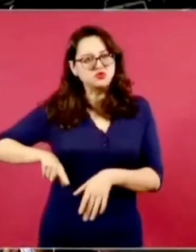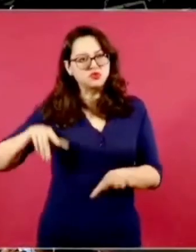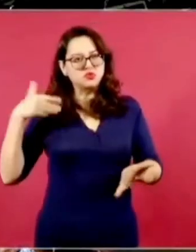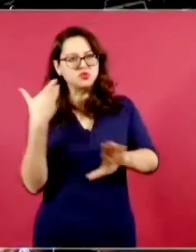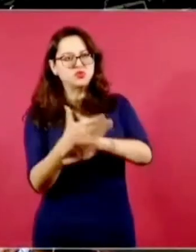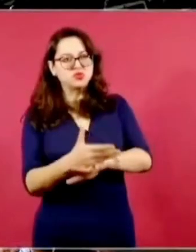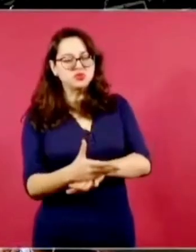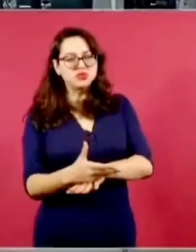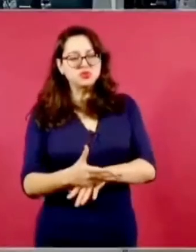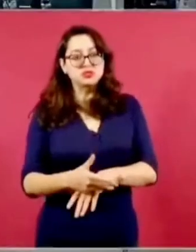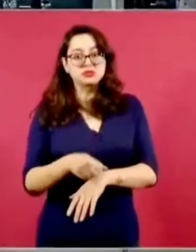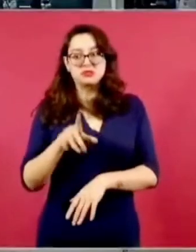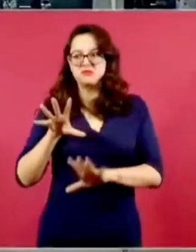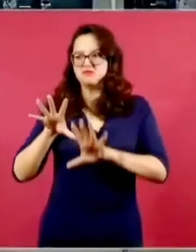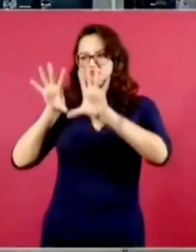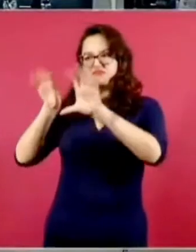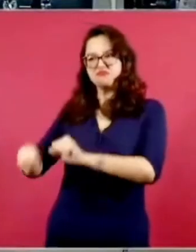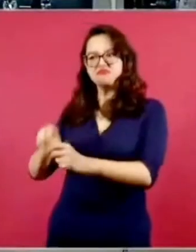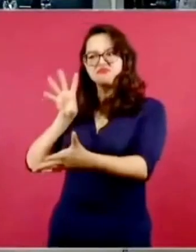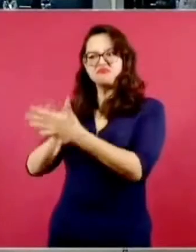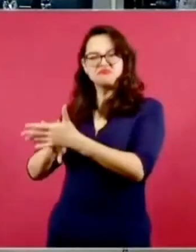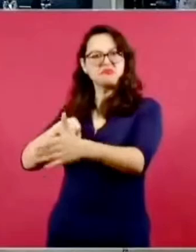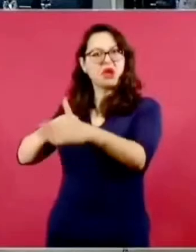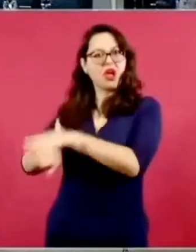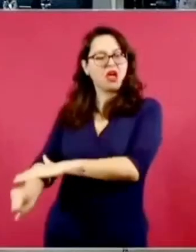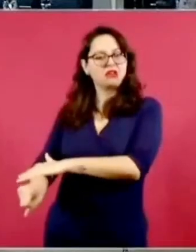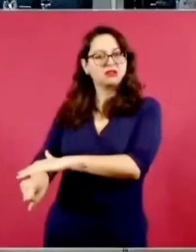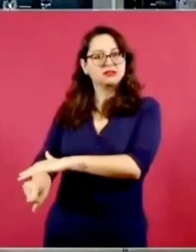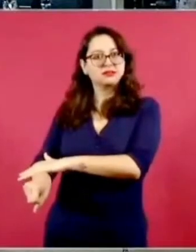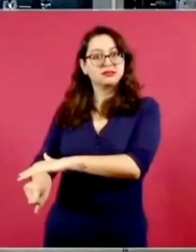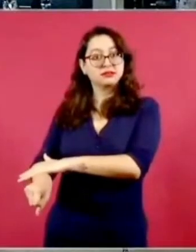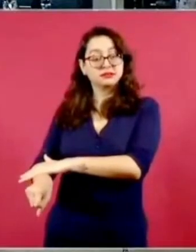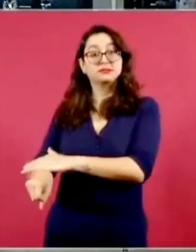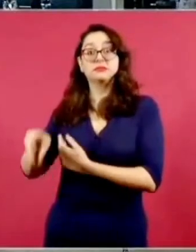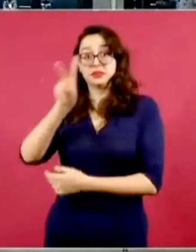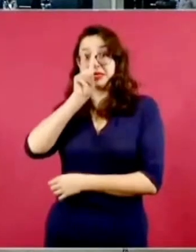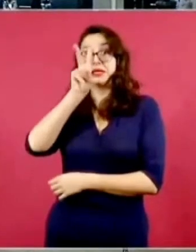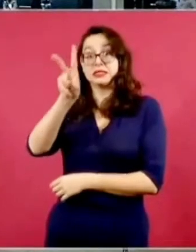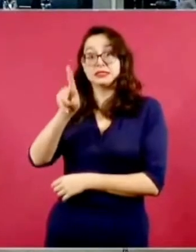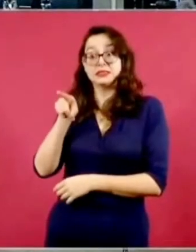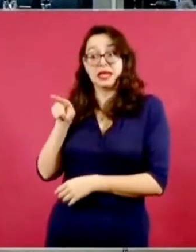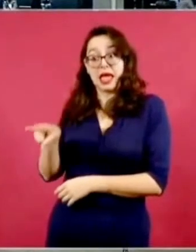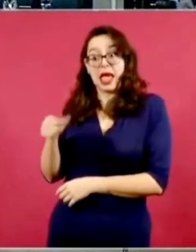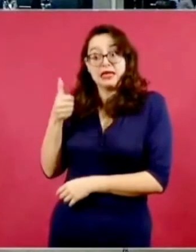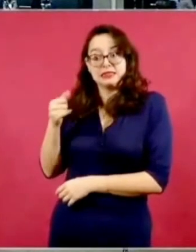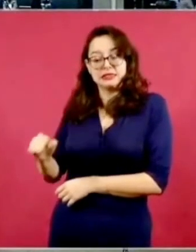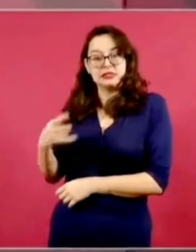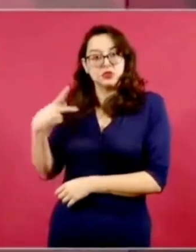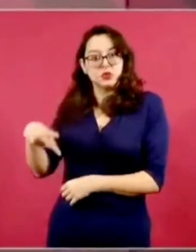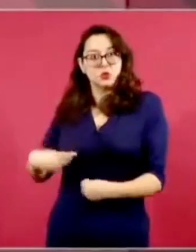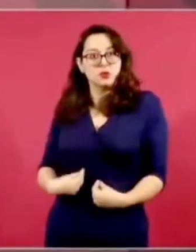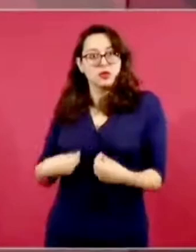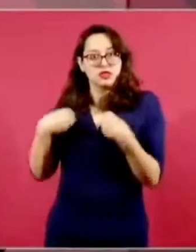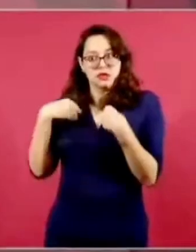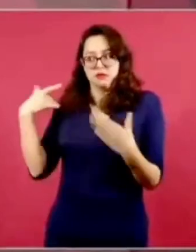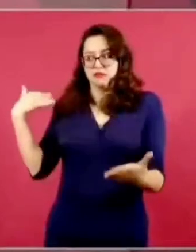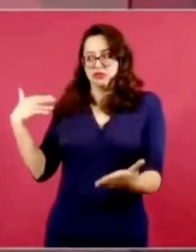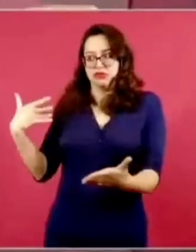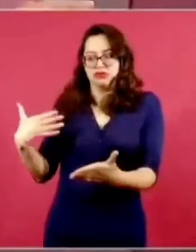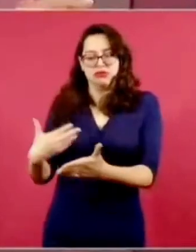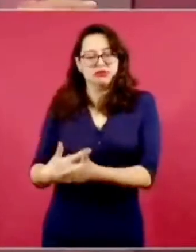y siempre ha sido un hombre consecuente. Sí, pero es importante que se sepa quién es Pablo Gómez.